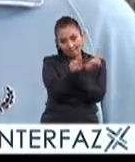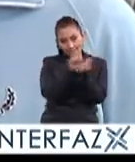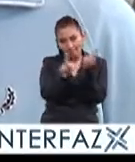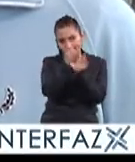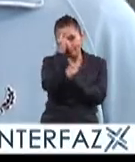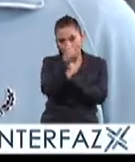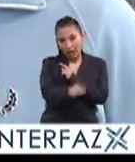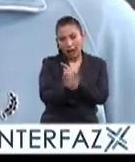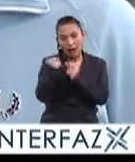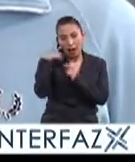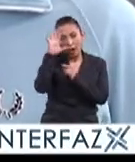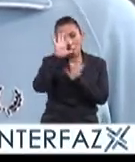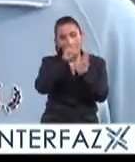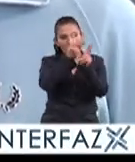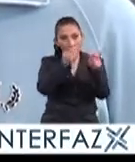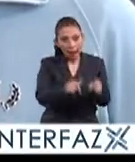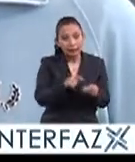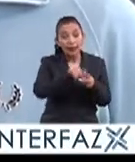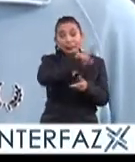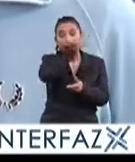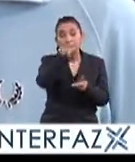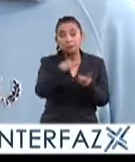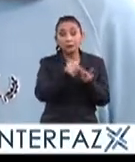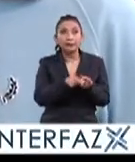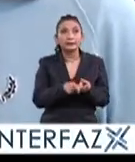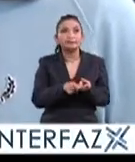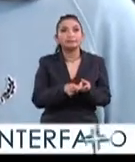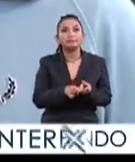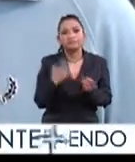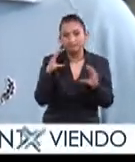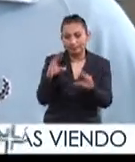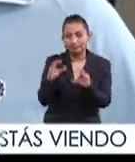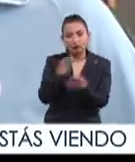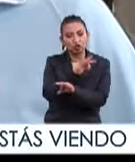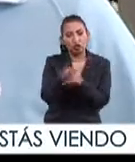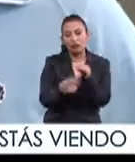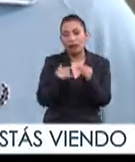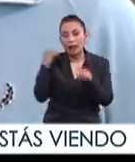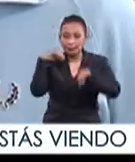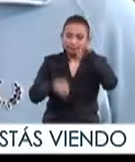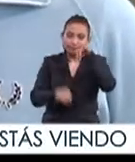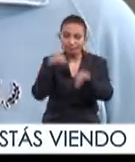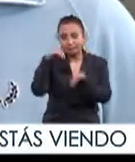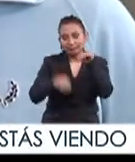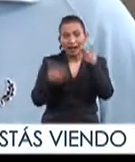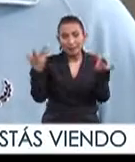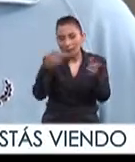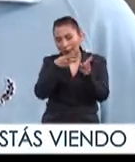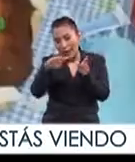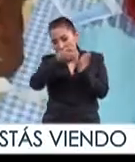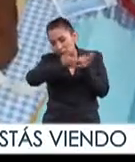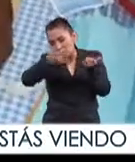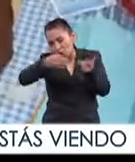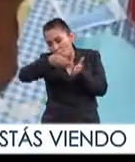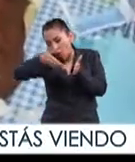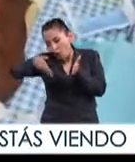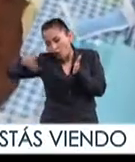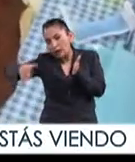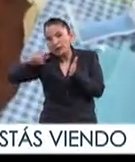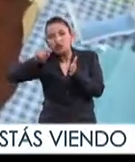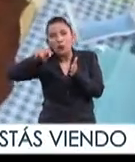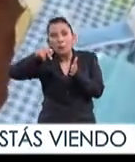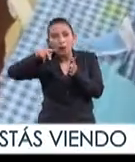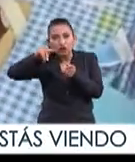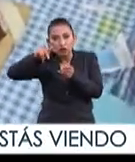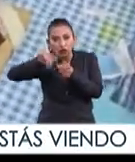convivencia para una cultura de paz. Posteriormente les enseñamos todo lo que era la animación, el pixelaje, el stop